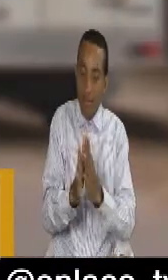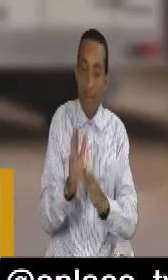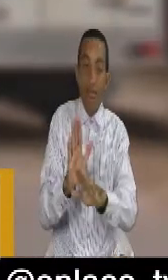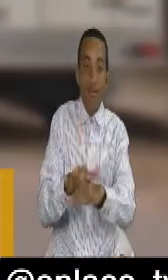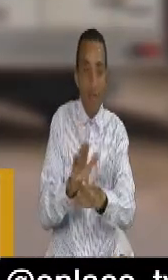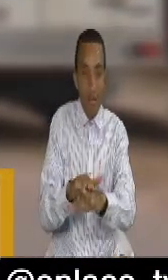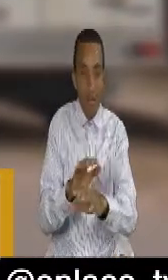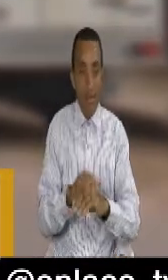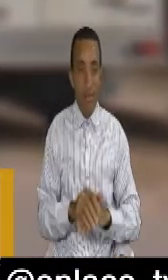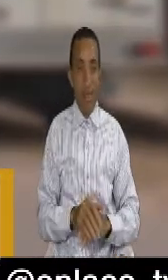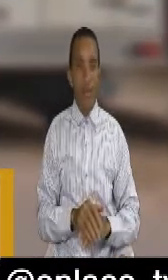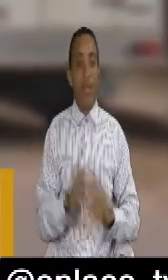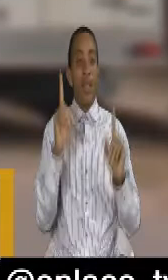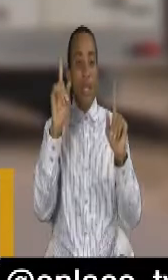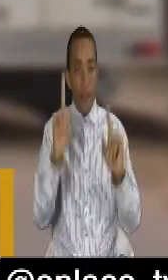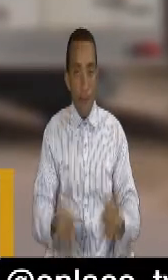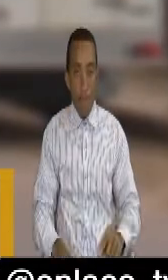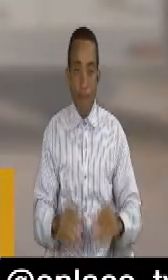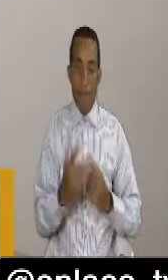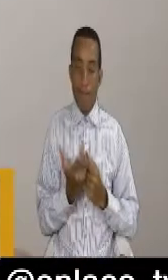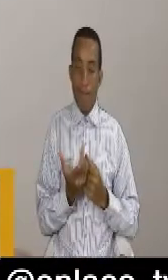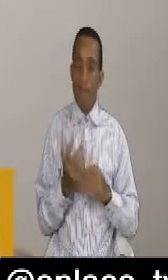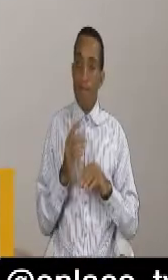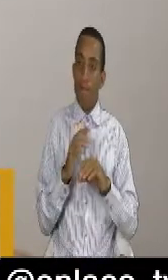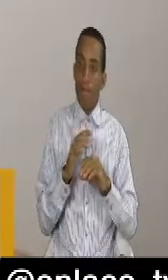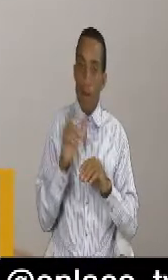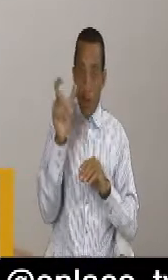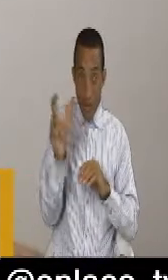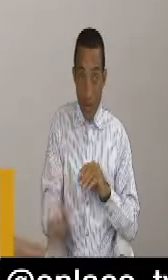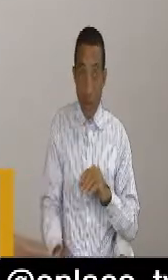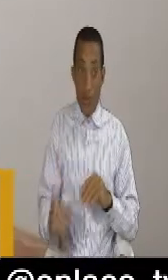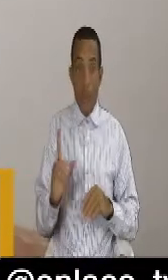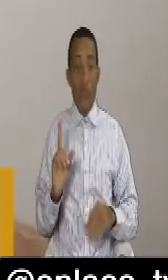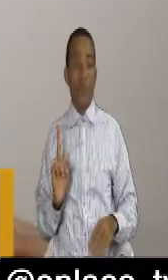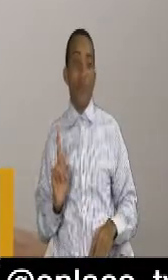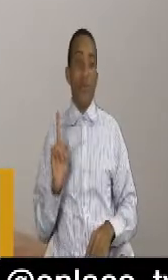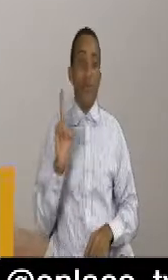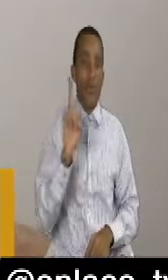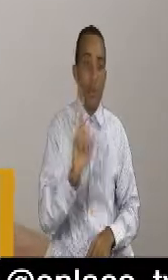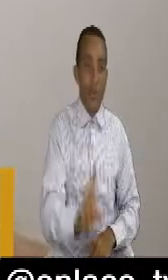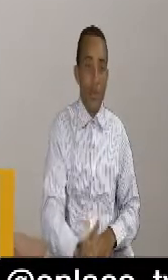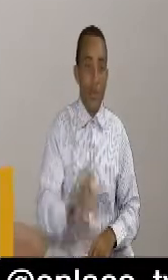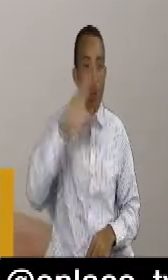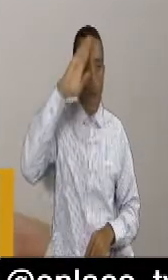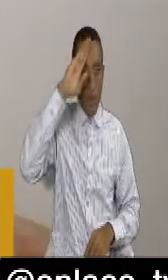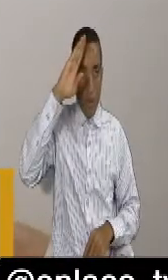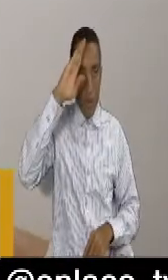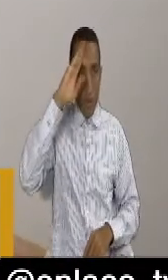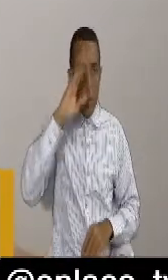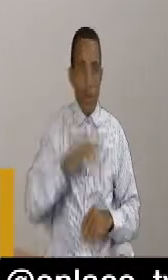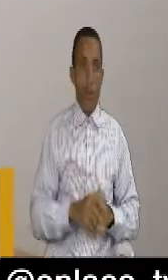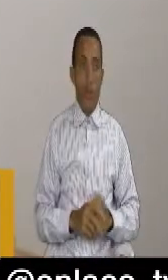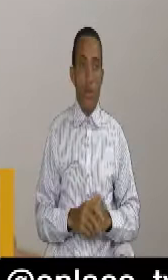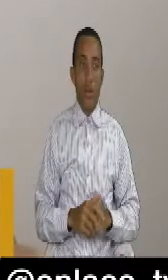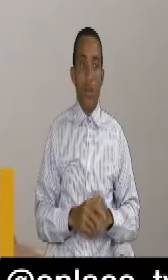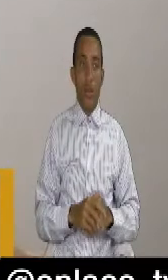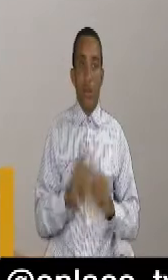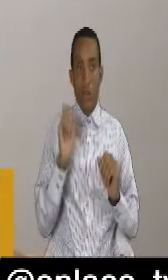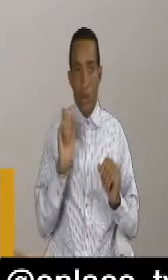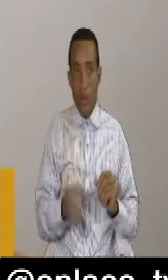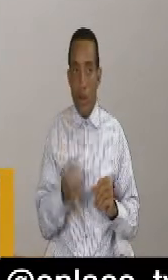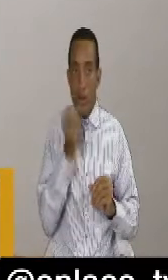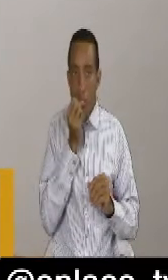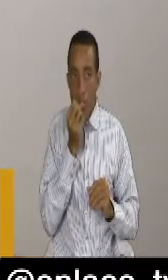y también invitar a esta persona que se acerque a las instalaciones policiales para que ponga el denuncio.